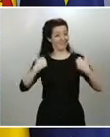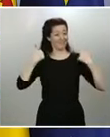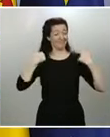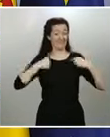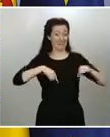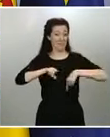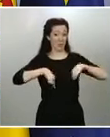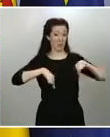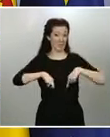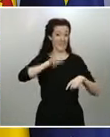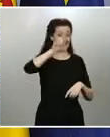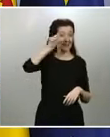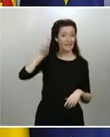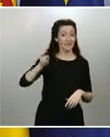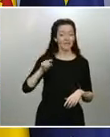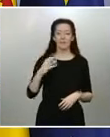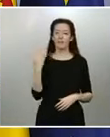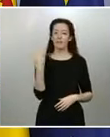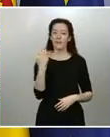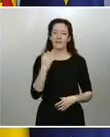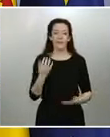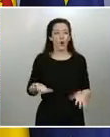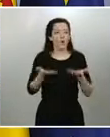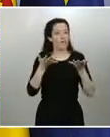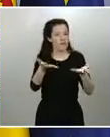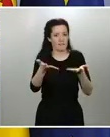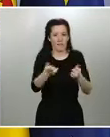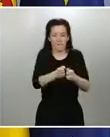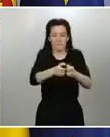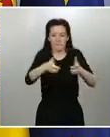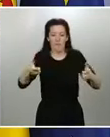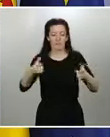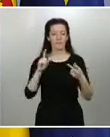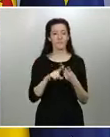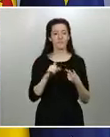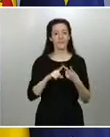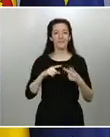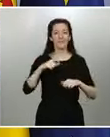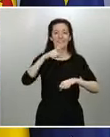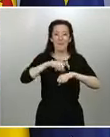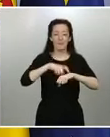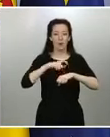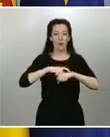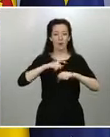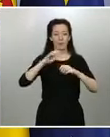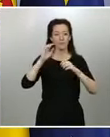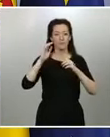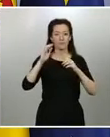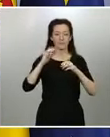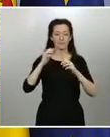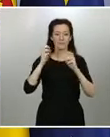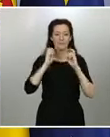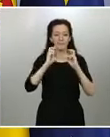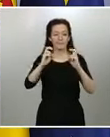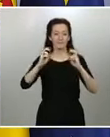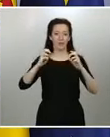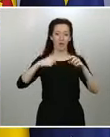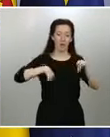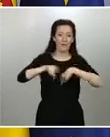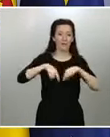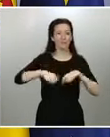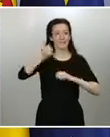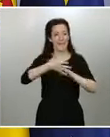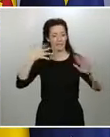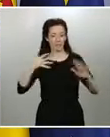e incrementar frecuencias la posibilidad de reforzar determinados servicios con autobuses discrecionales y